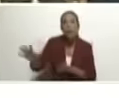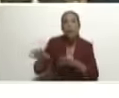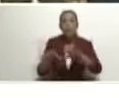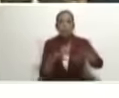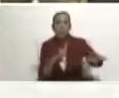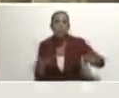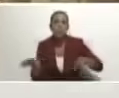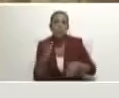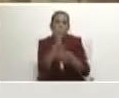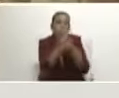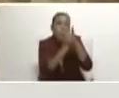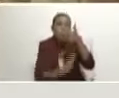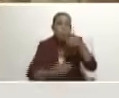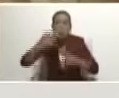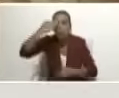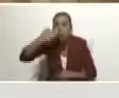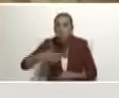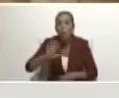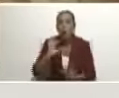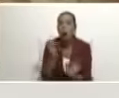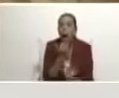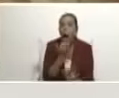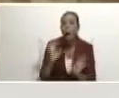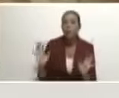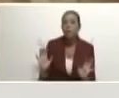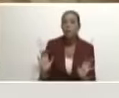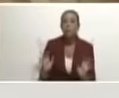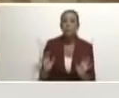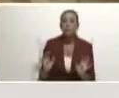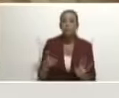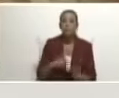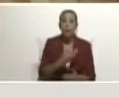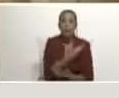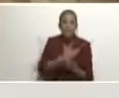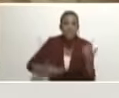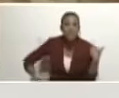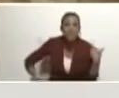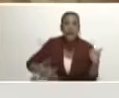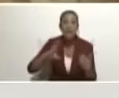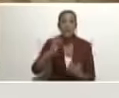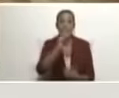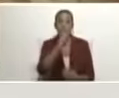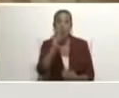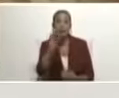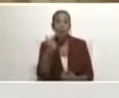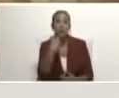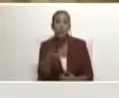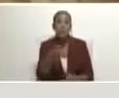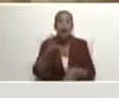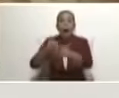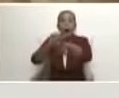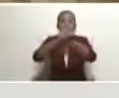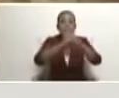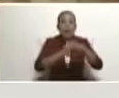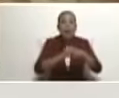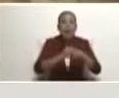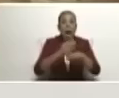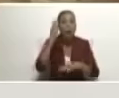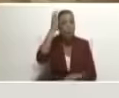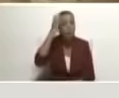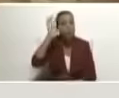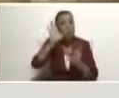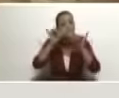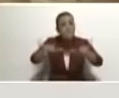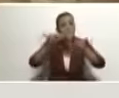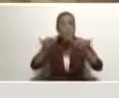allá. Y lo que le quedó fue al presidente Cipriano Castro llamar a la conciencia